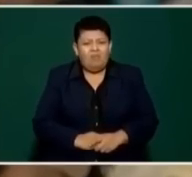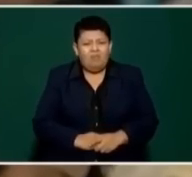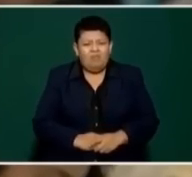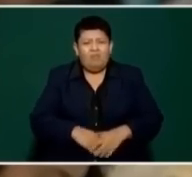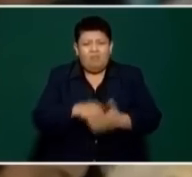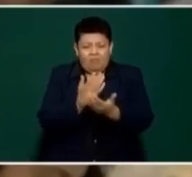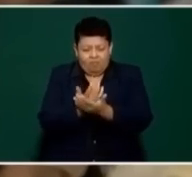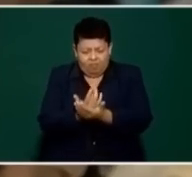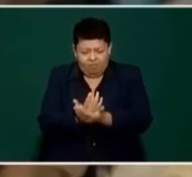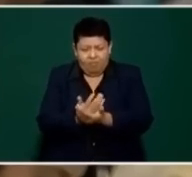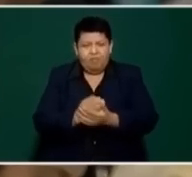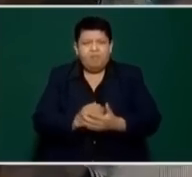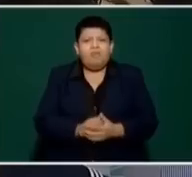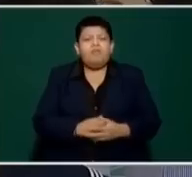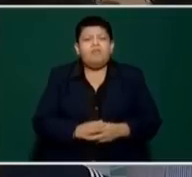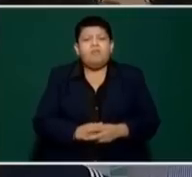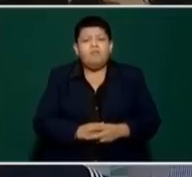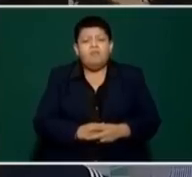Esperemos.